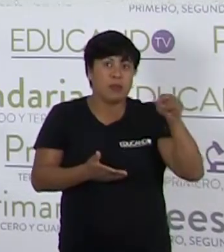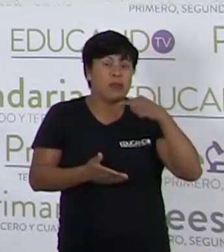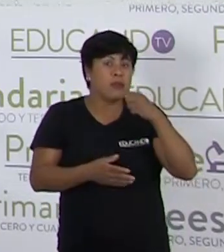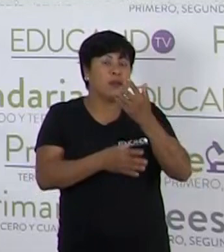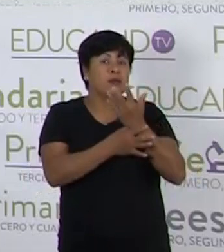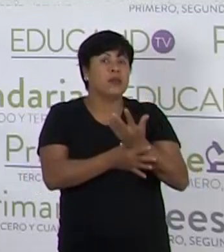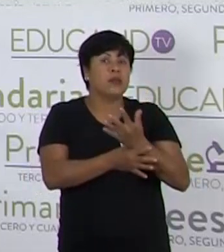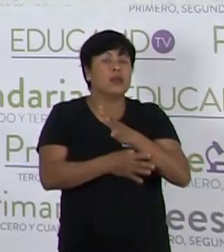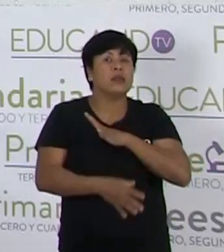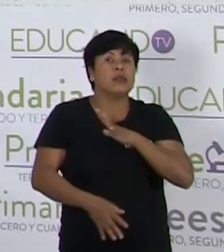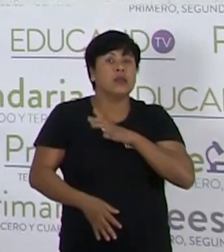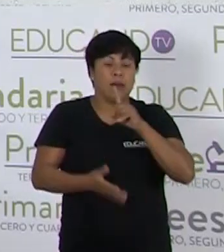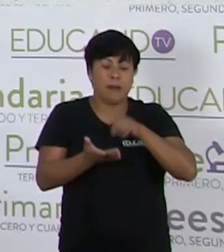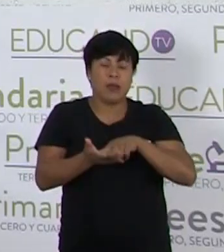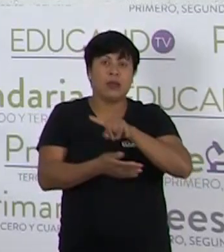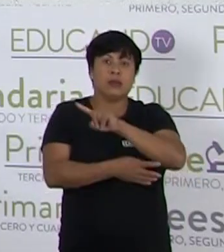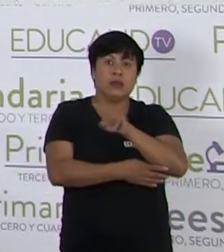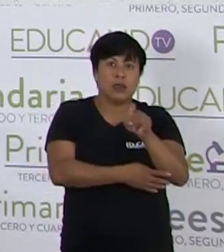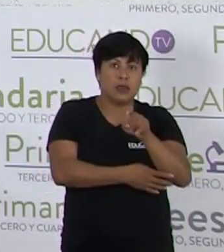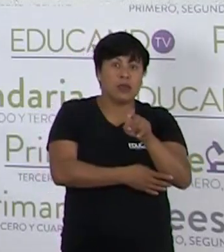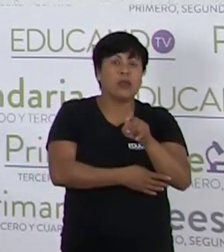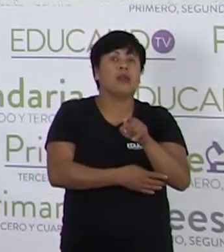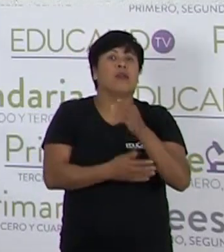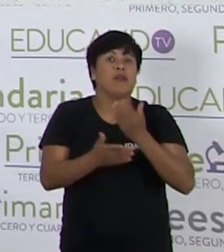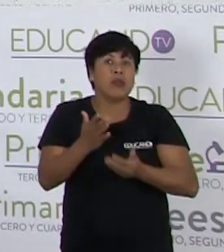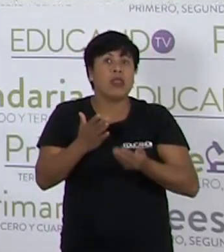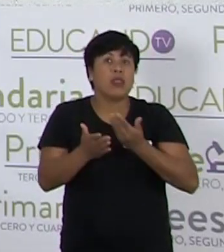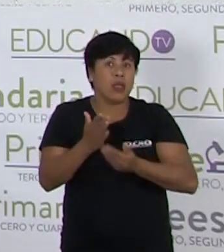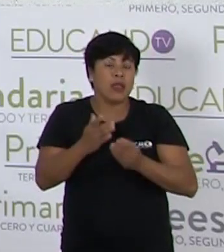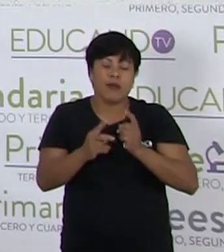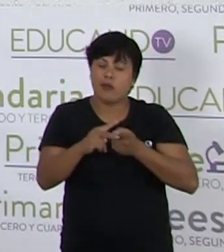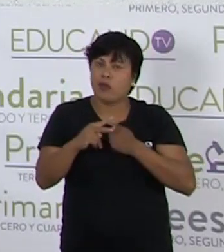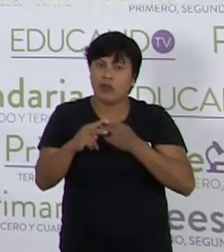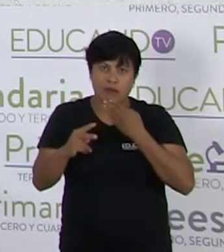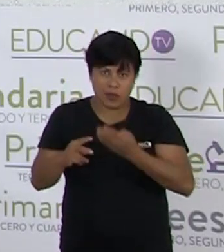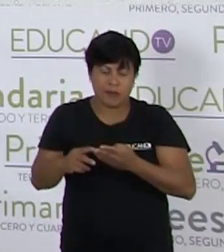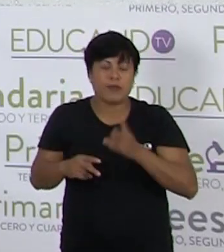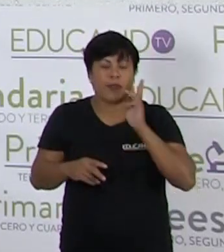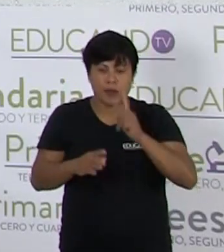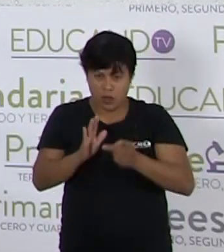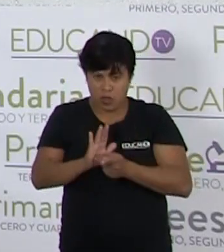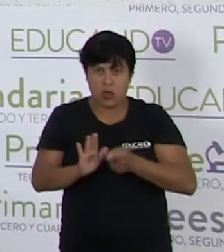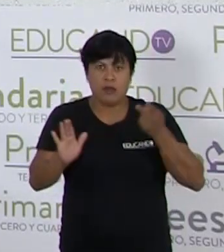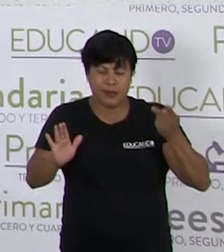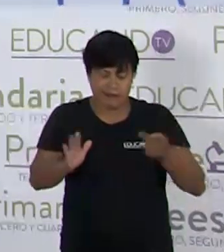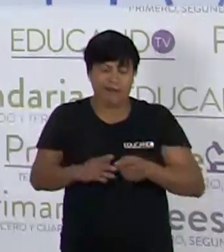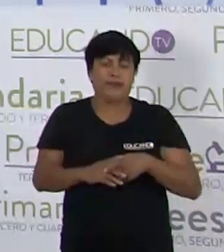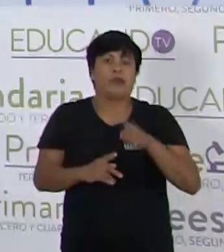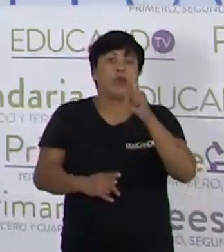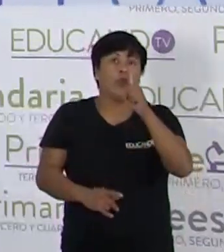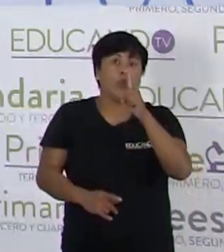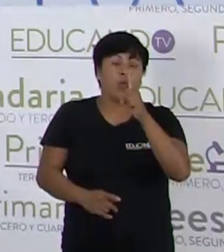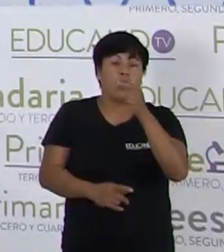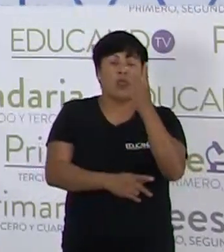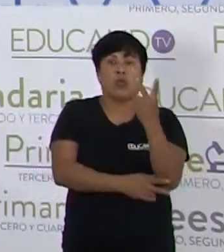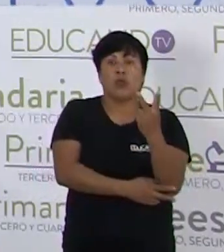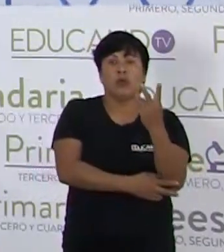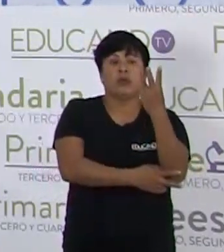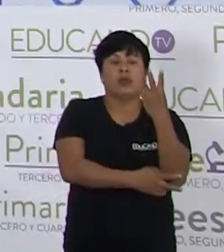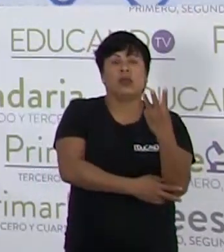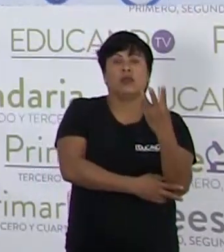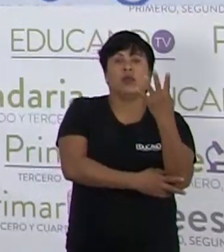está diciendo que tengo 1,100. Algo no conté bien, ¿verdad? Vamos a ver otra vez. Una niña,